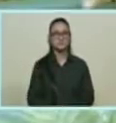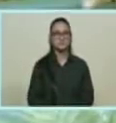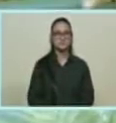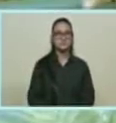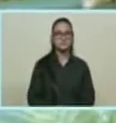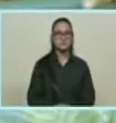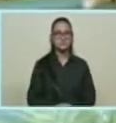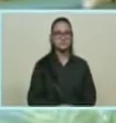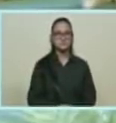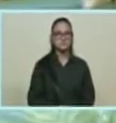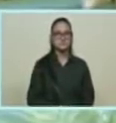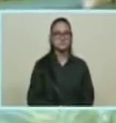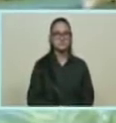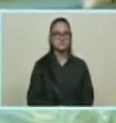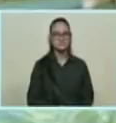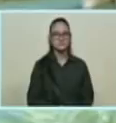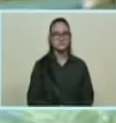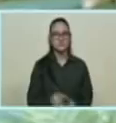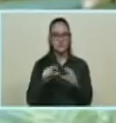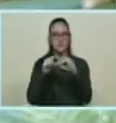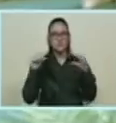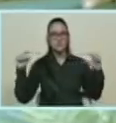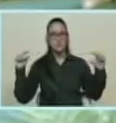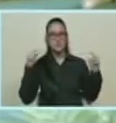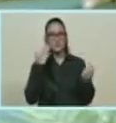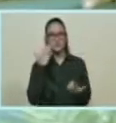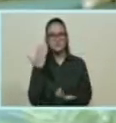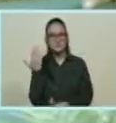ombligo. Aquí.